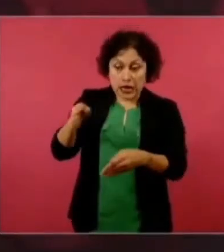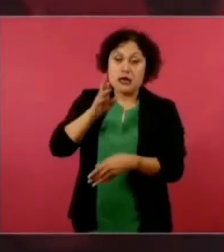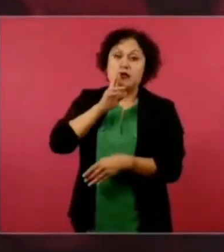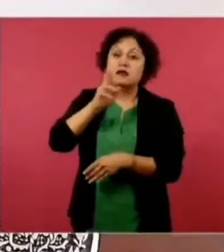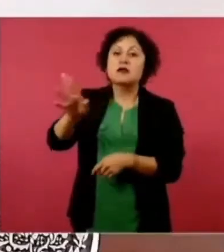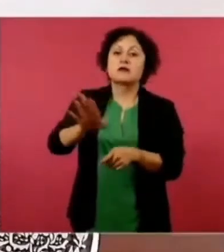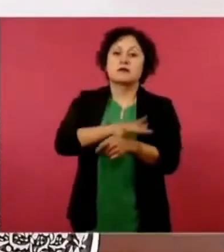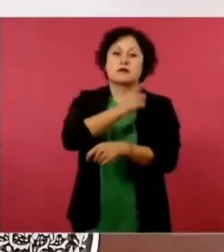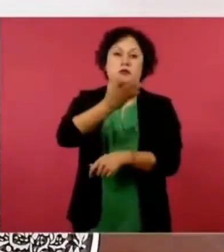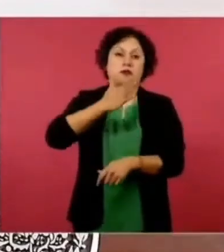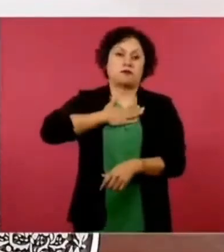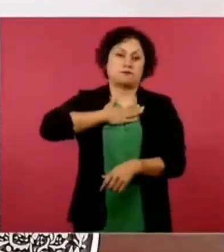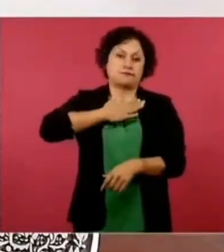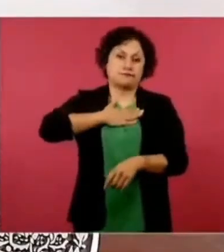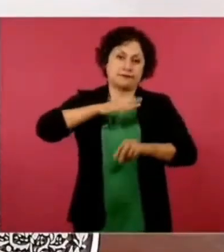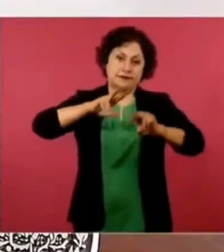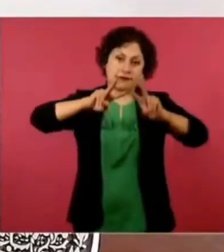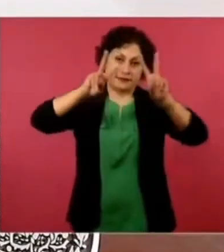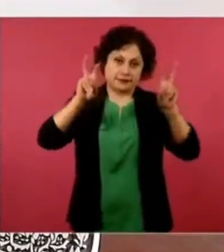o sea, es uno de los temas.